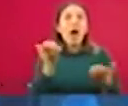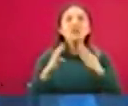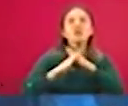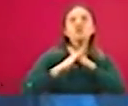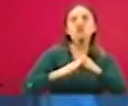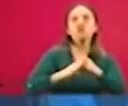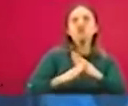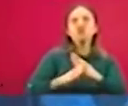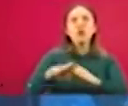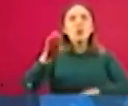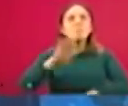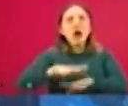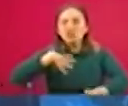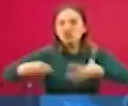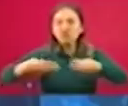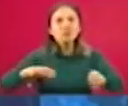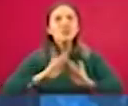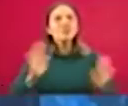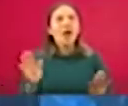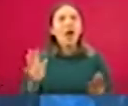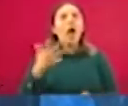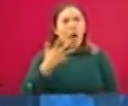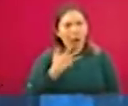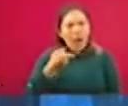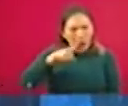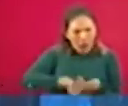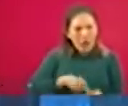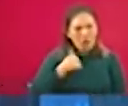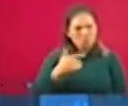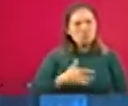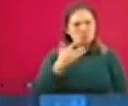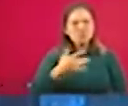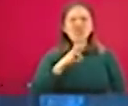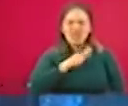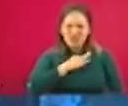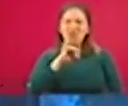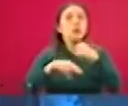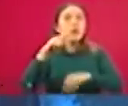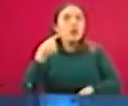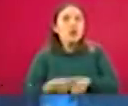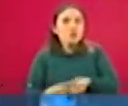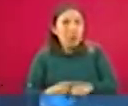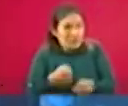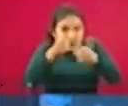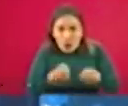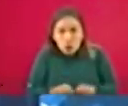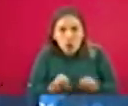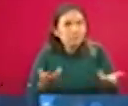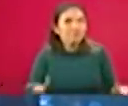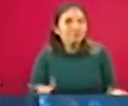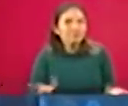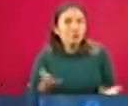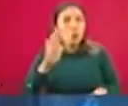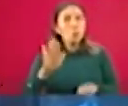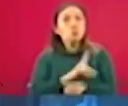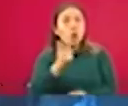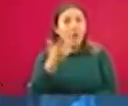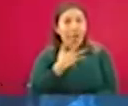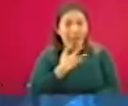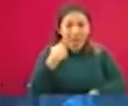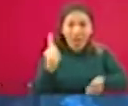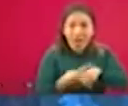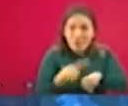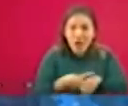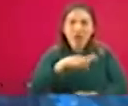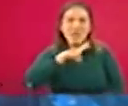100% de las personas que tienen un COVID más allá del COVID leve, que se maneja espontáneamente en la casa y que no requiere